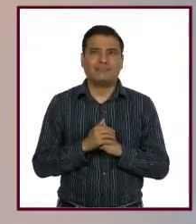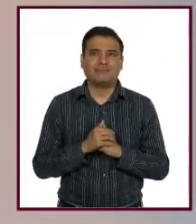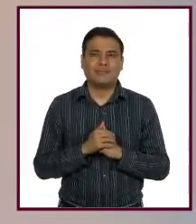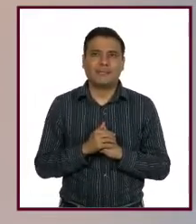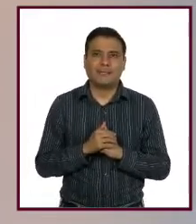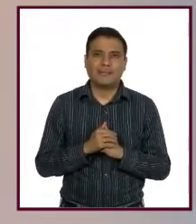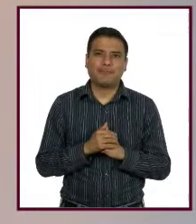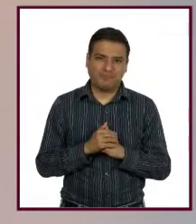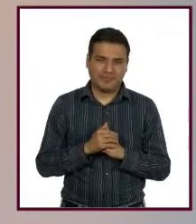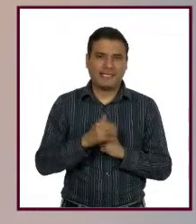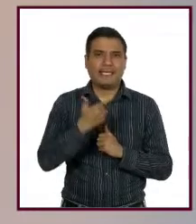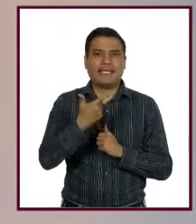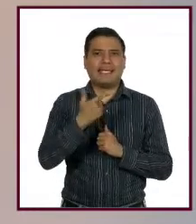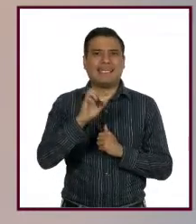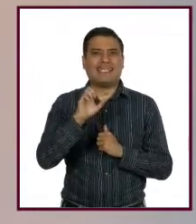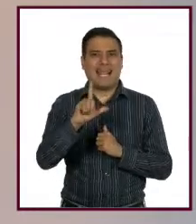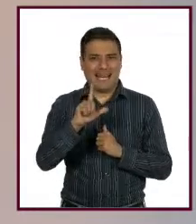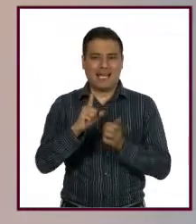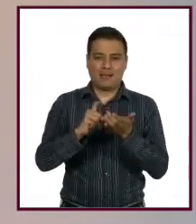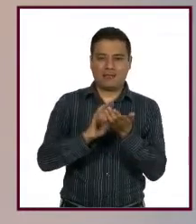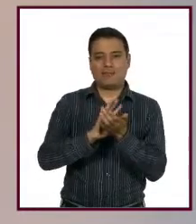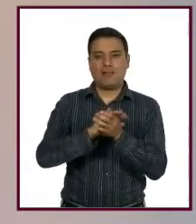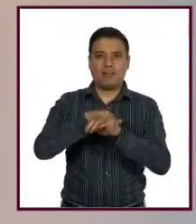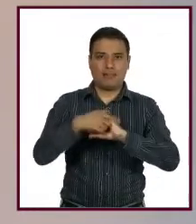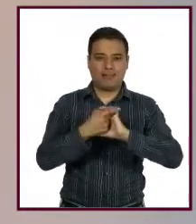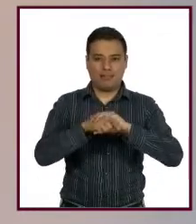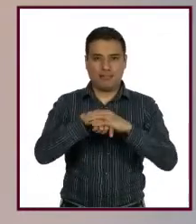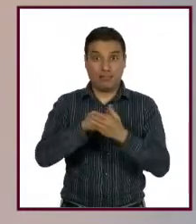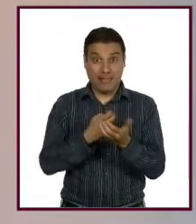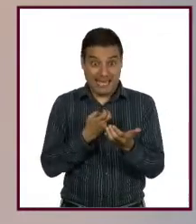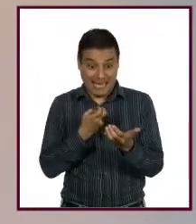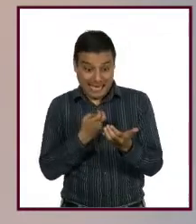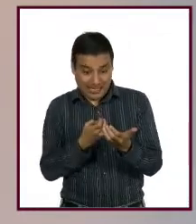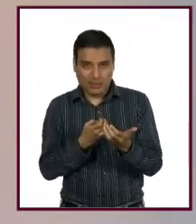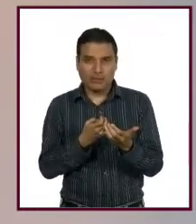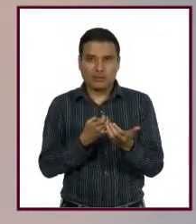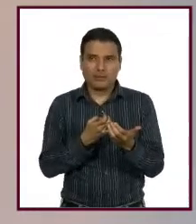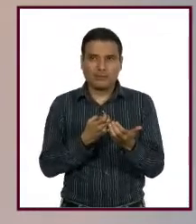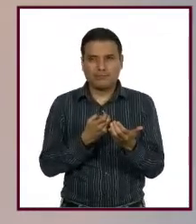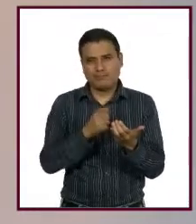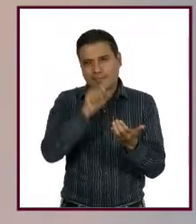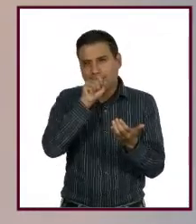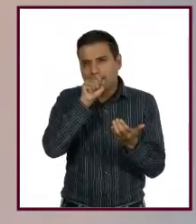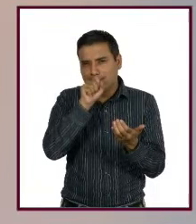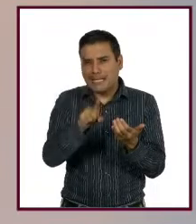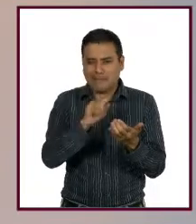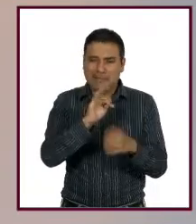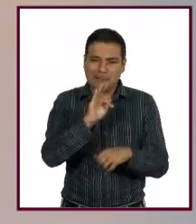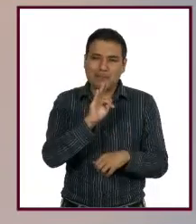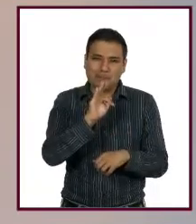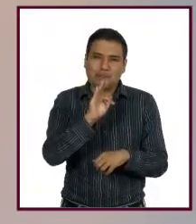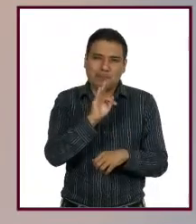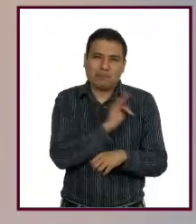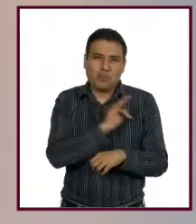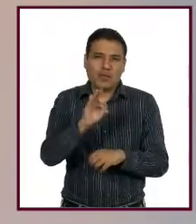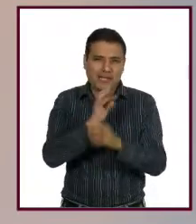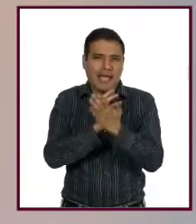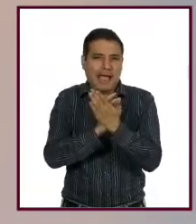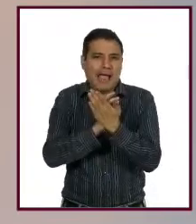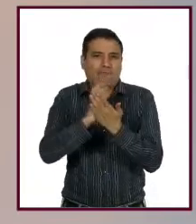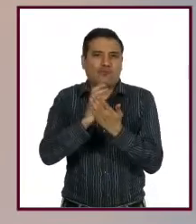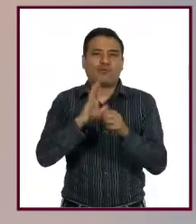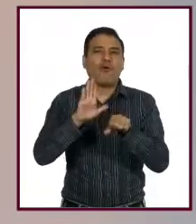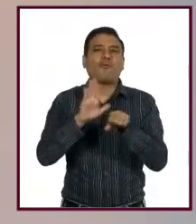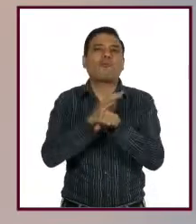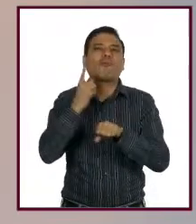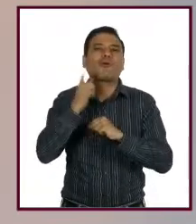el gel antibacterial no pudiera ser usado de forma de abuso, porque su alto contenido de alcohol pues nos pudiera llegar